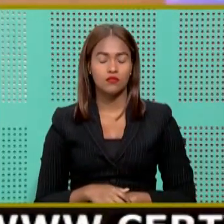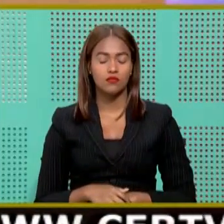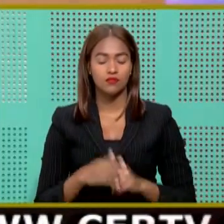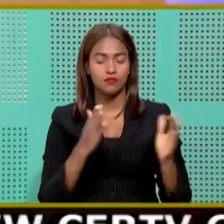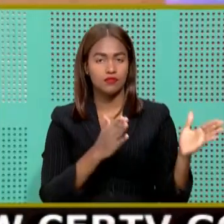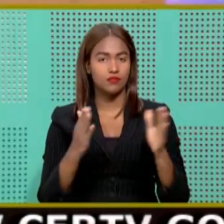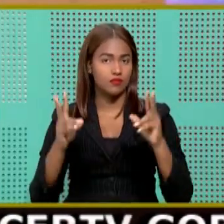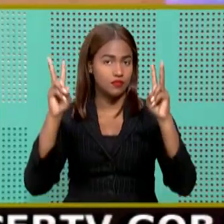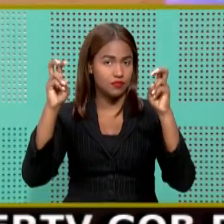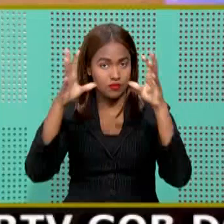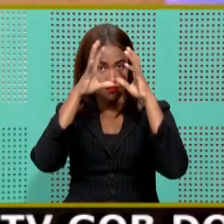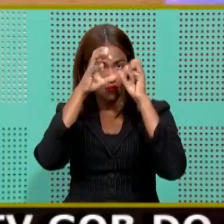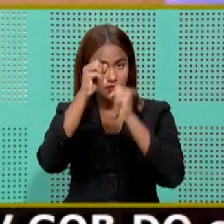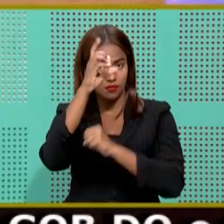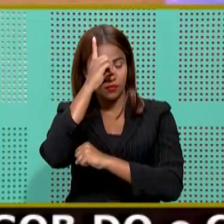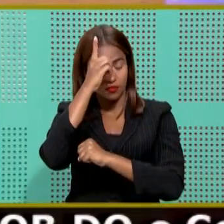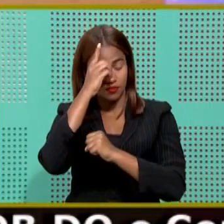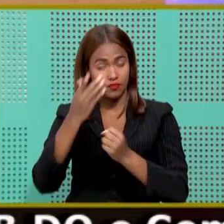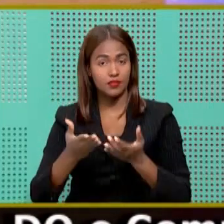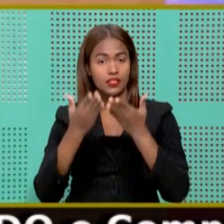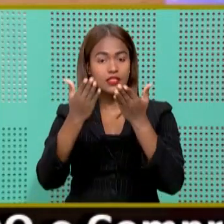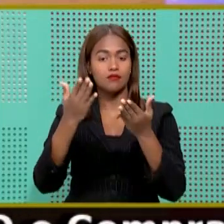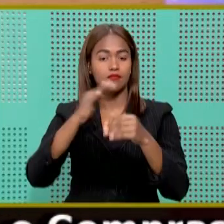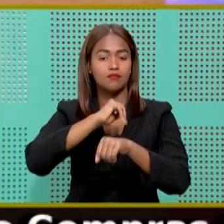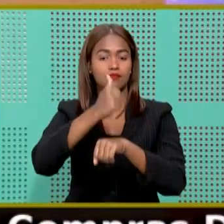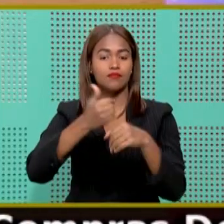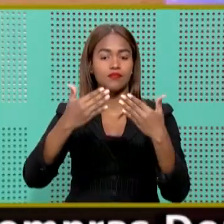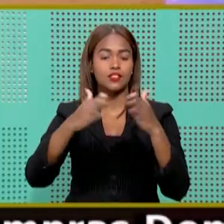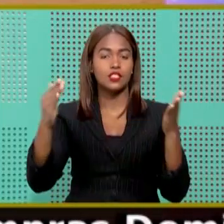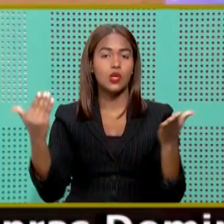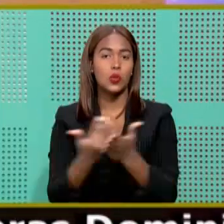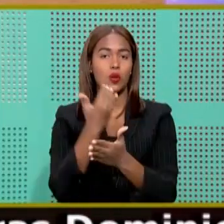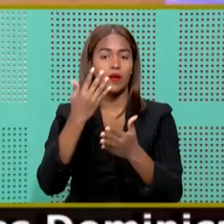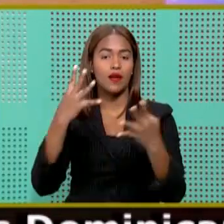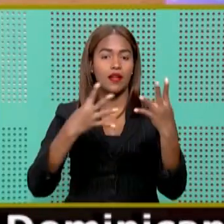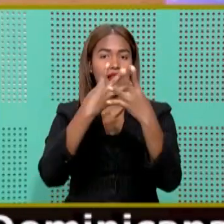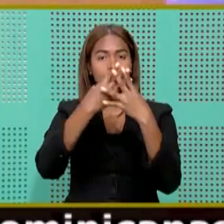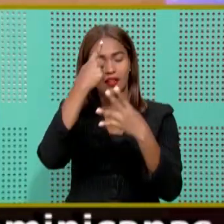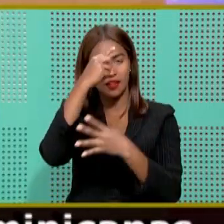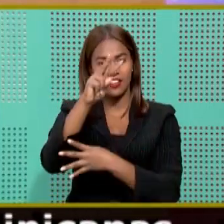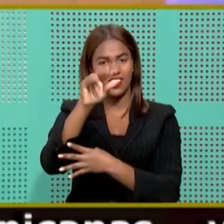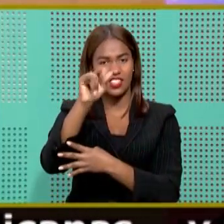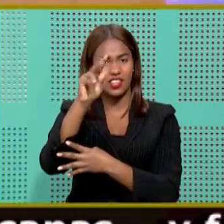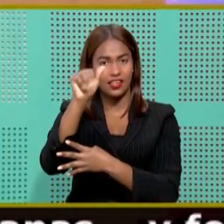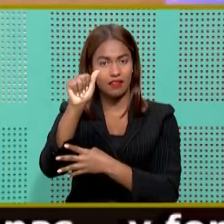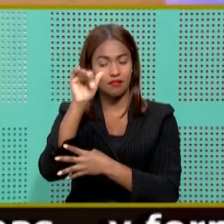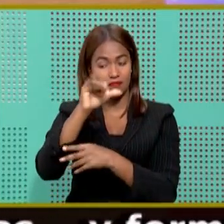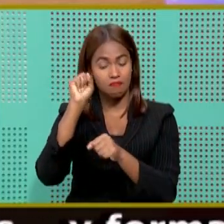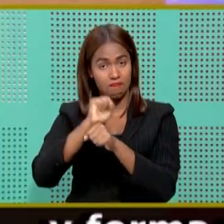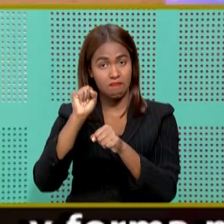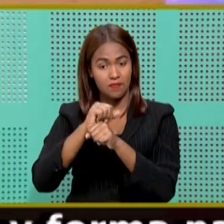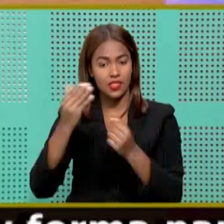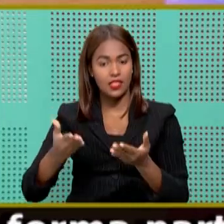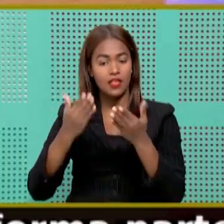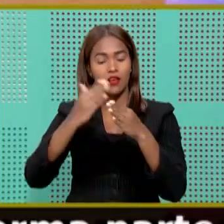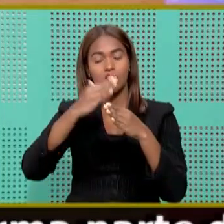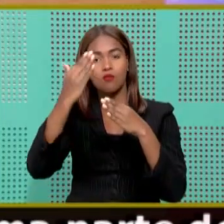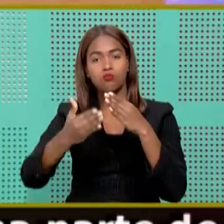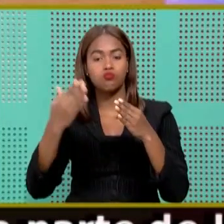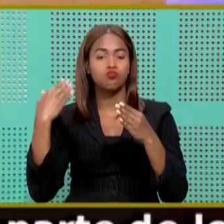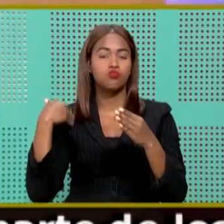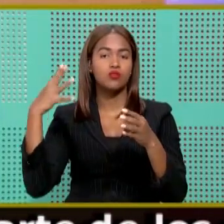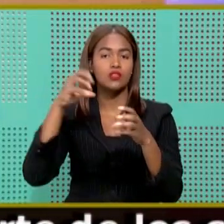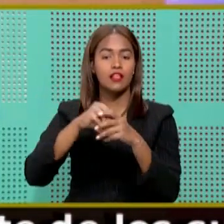En otro tema, el presidente Danilo Medina presidió el acto de inauguración de la nueva cárcel de La Victoria. Con esta obra se pone fin a décadas de hacinamiento